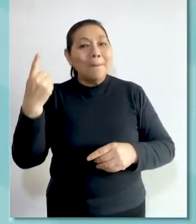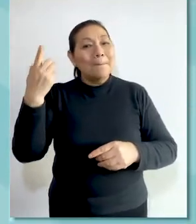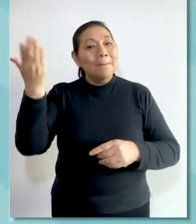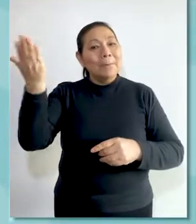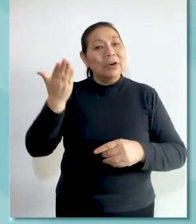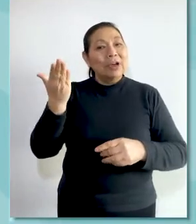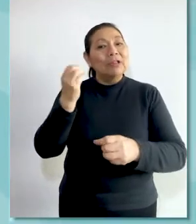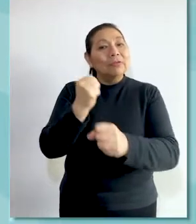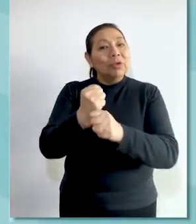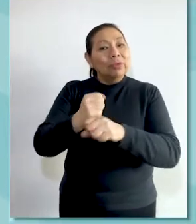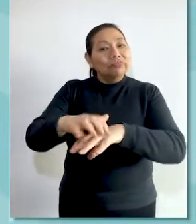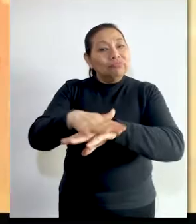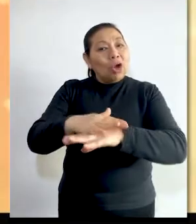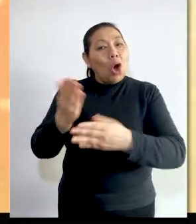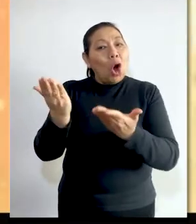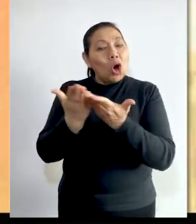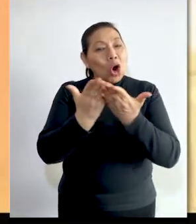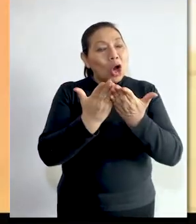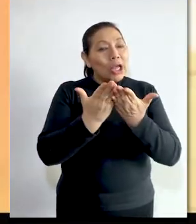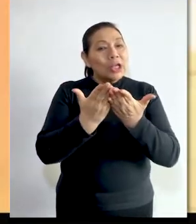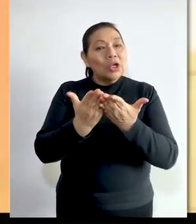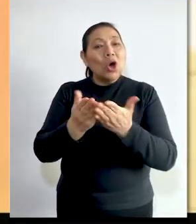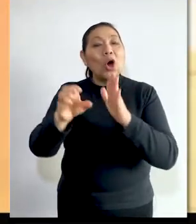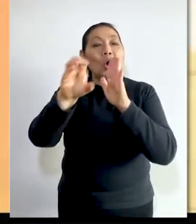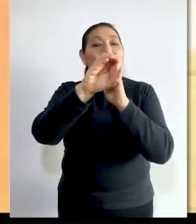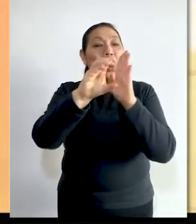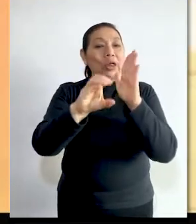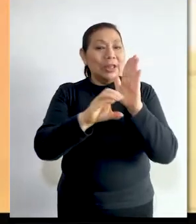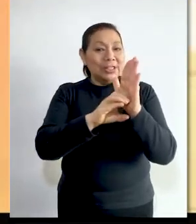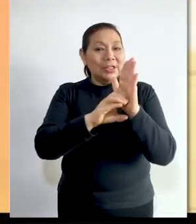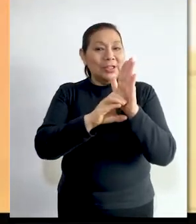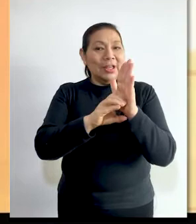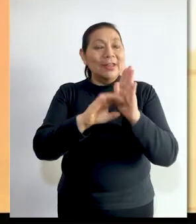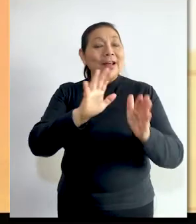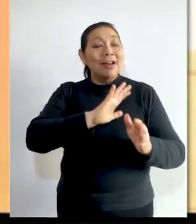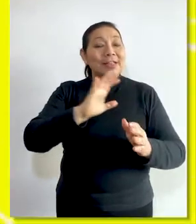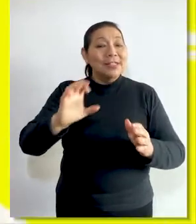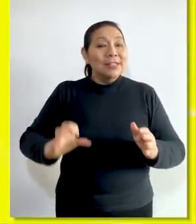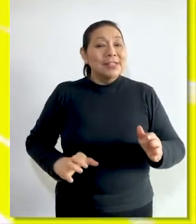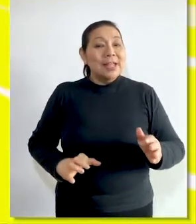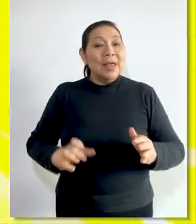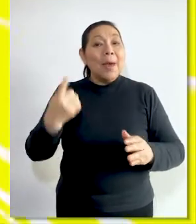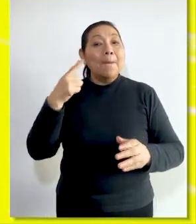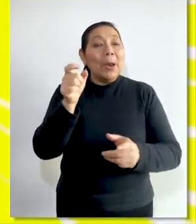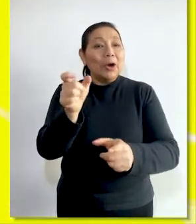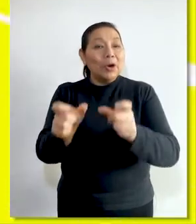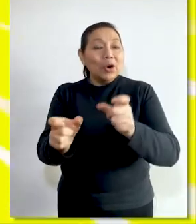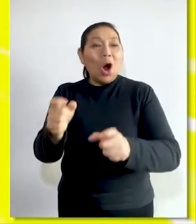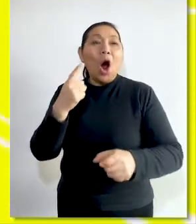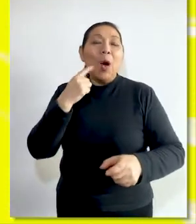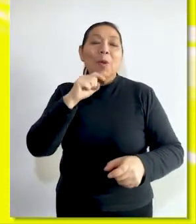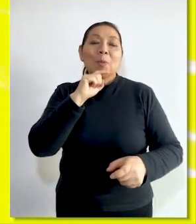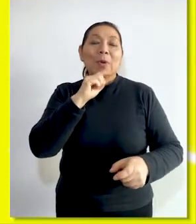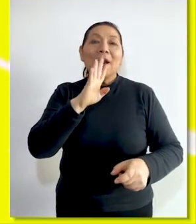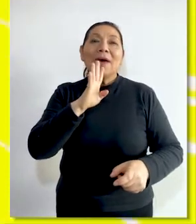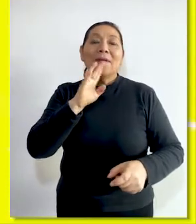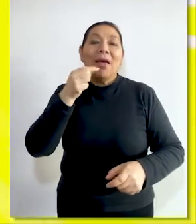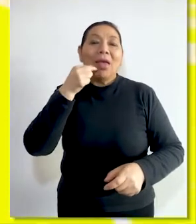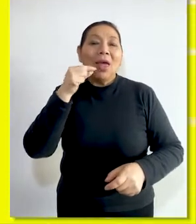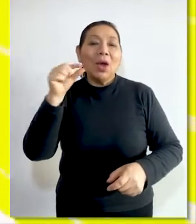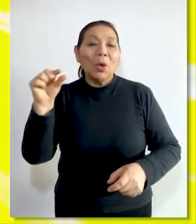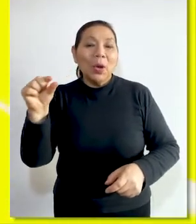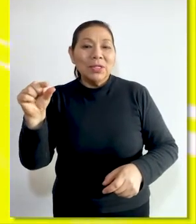puso especial énfasis en elaborar productos educativos sobre la constitución política del estado dirigidos a los niños y niñas